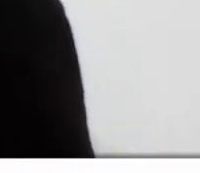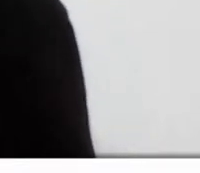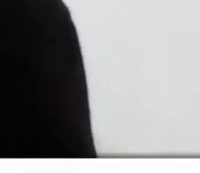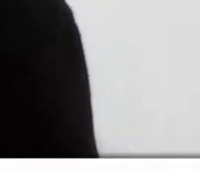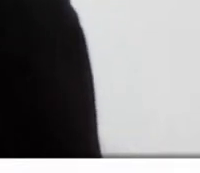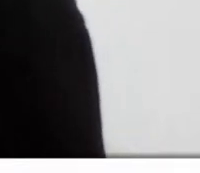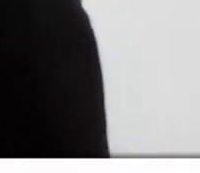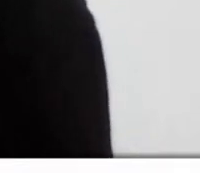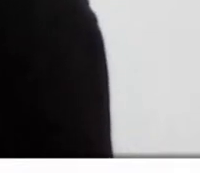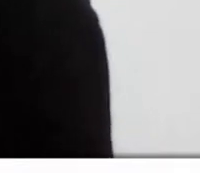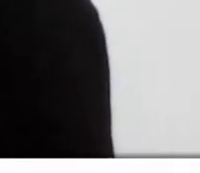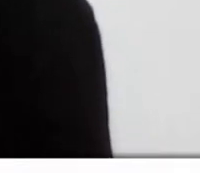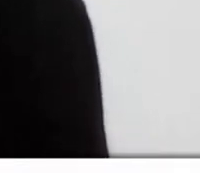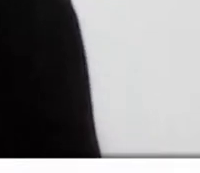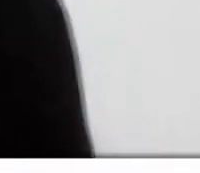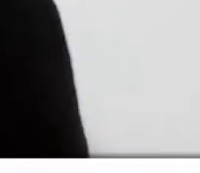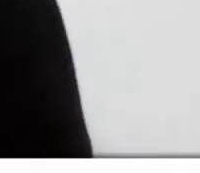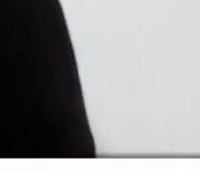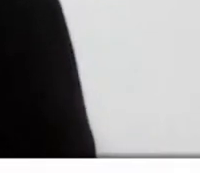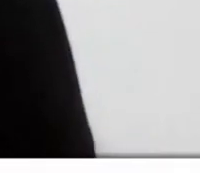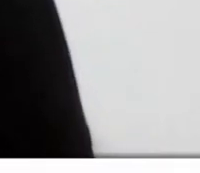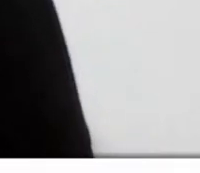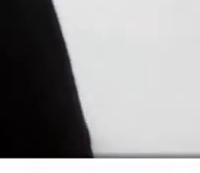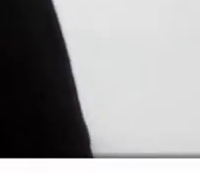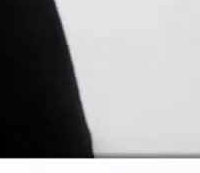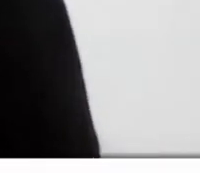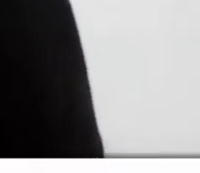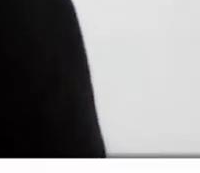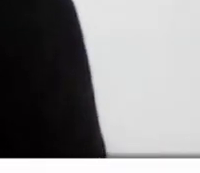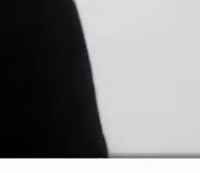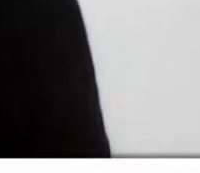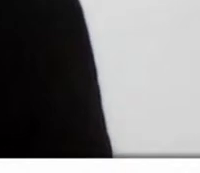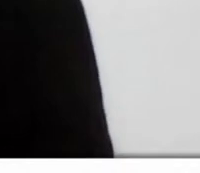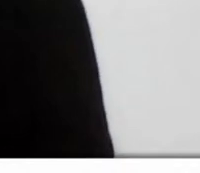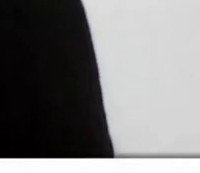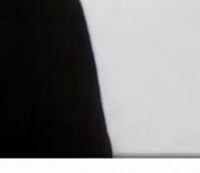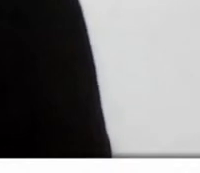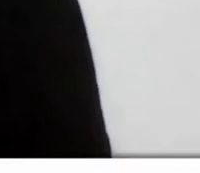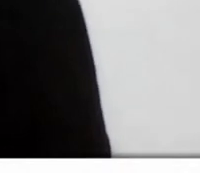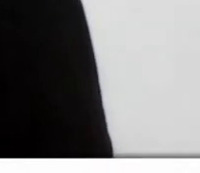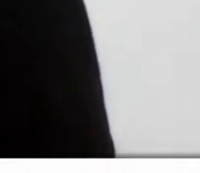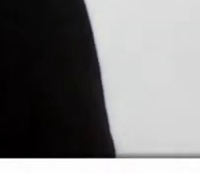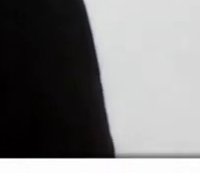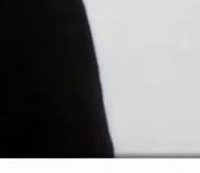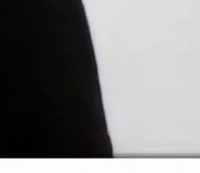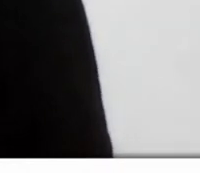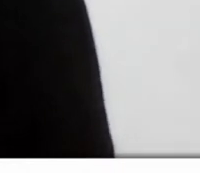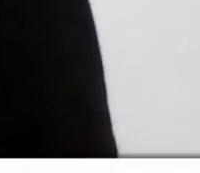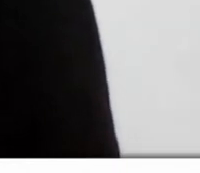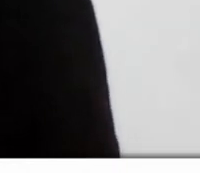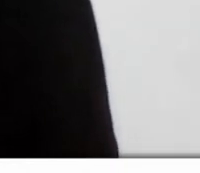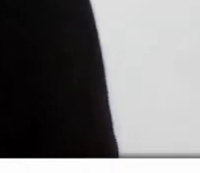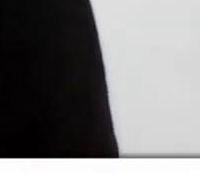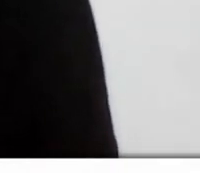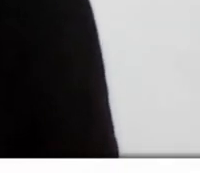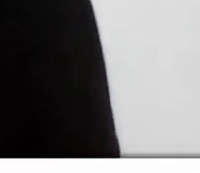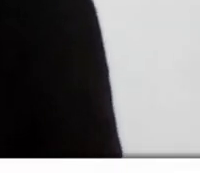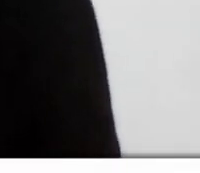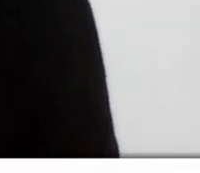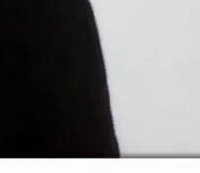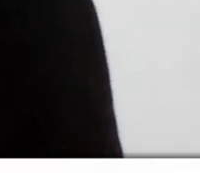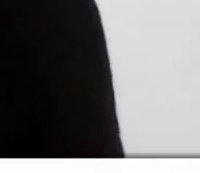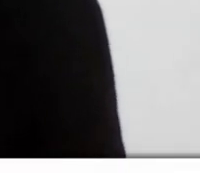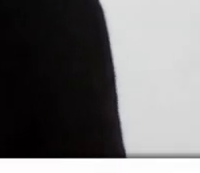estas restricciones. Según informó el propio gobierno en la última comunicación que emitieron al respecto en la página web